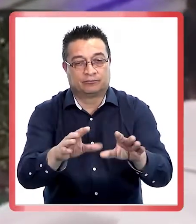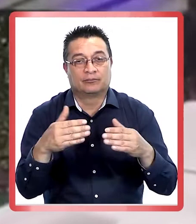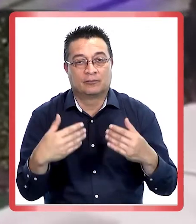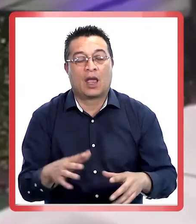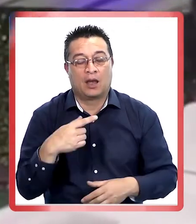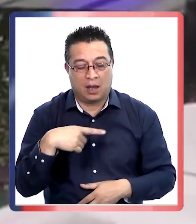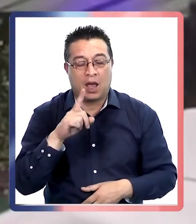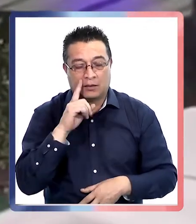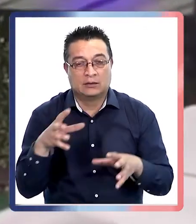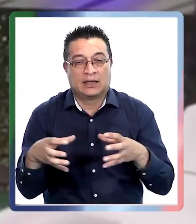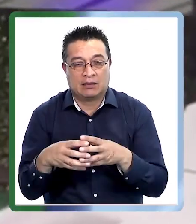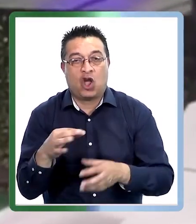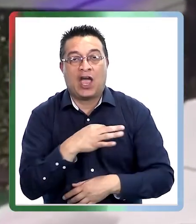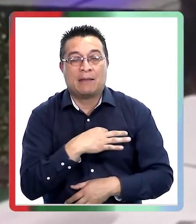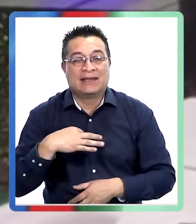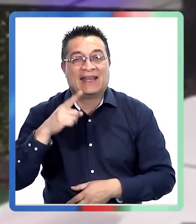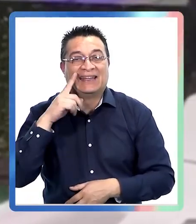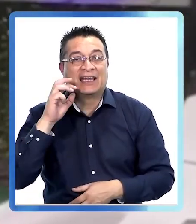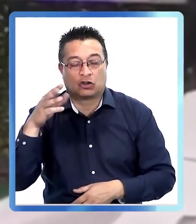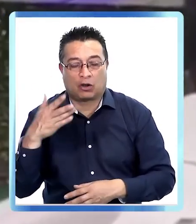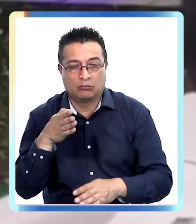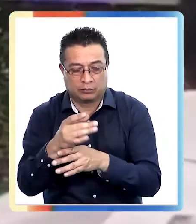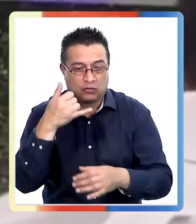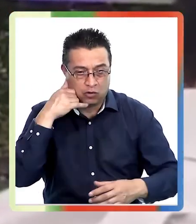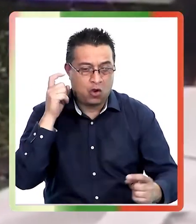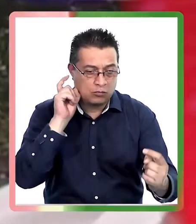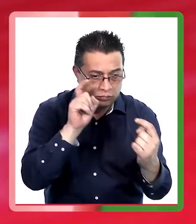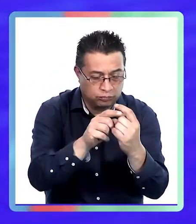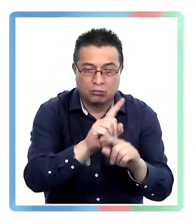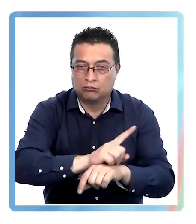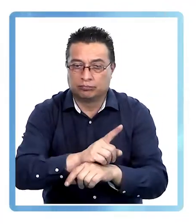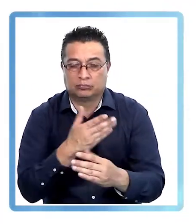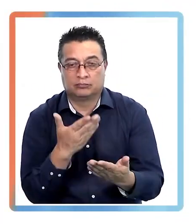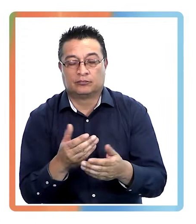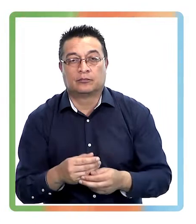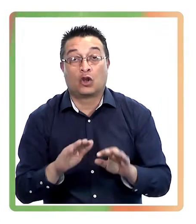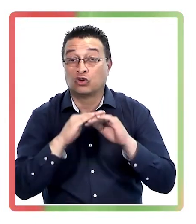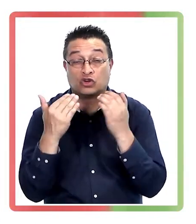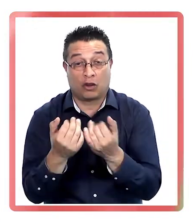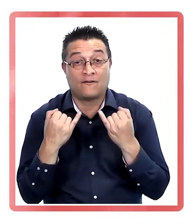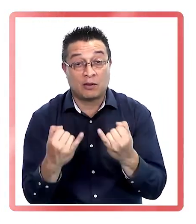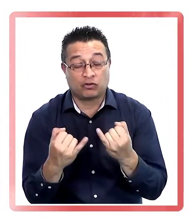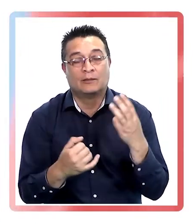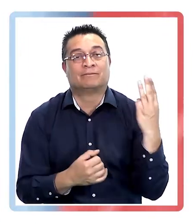por alguien del equipo de Interior y vamos a comunicarnos directamente con él. Toda la información está en